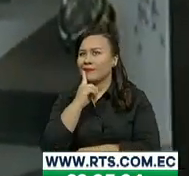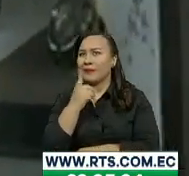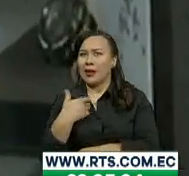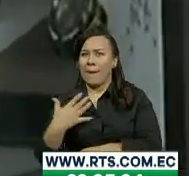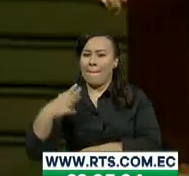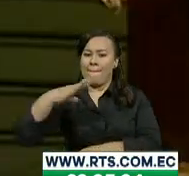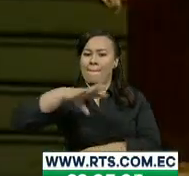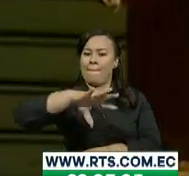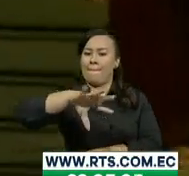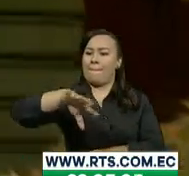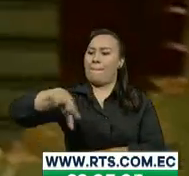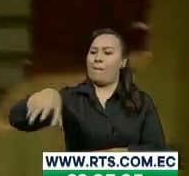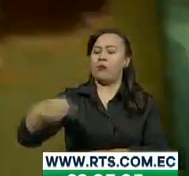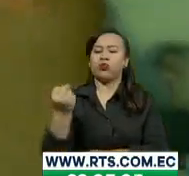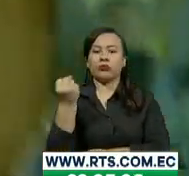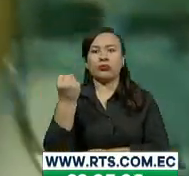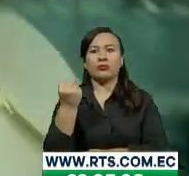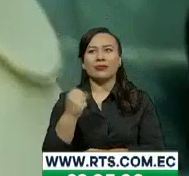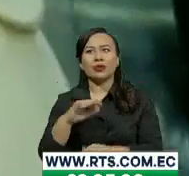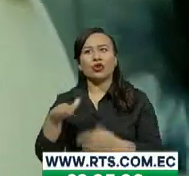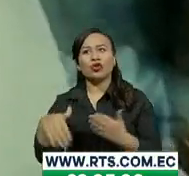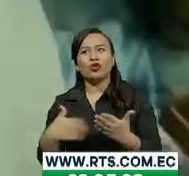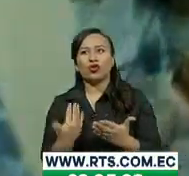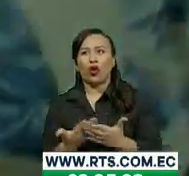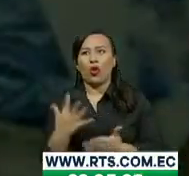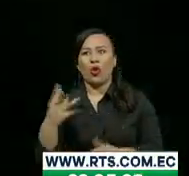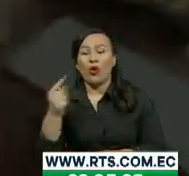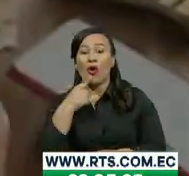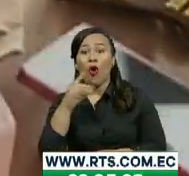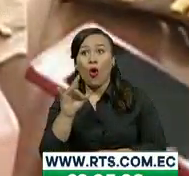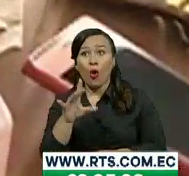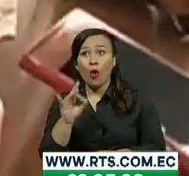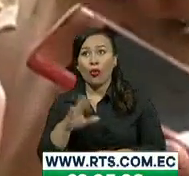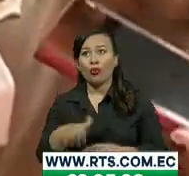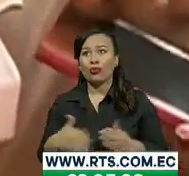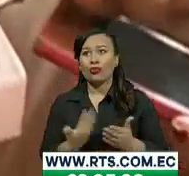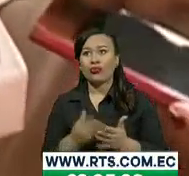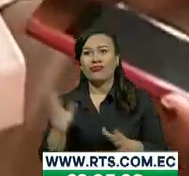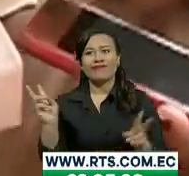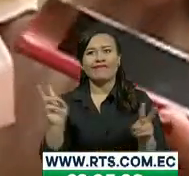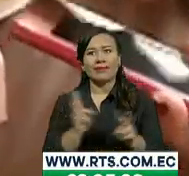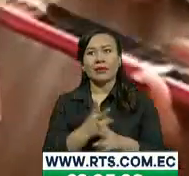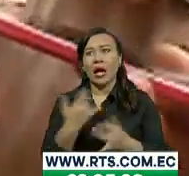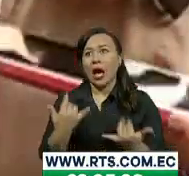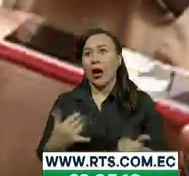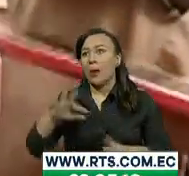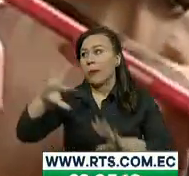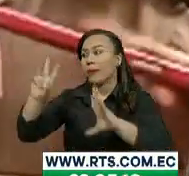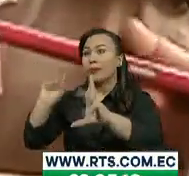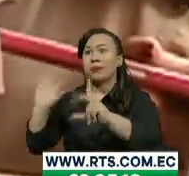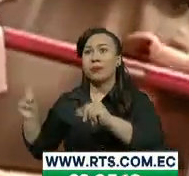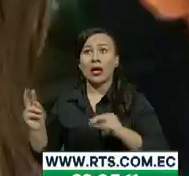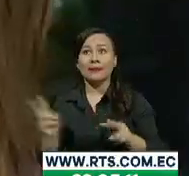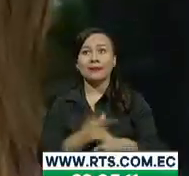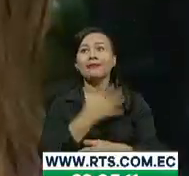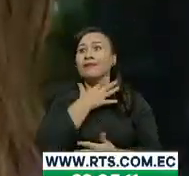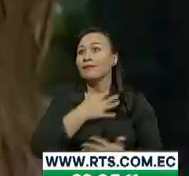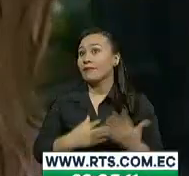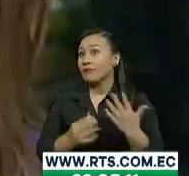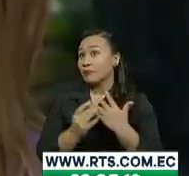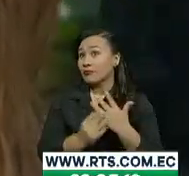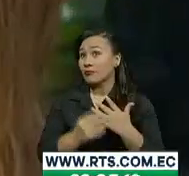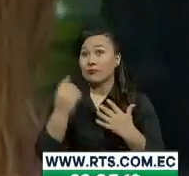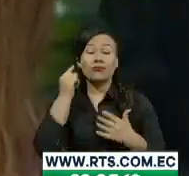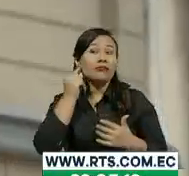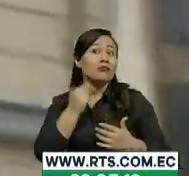para sustraer todo cuanto había en su interior. Y producto de esto pues obviamente se sustraen joyas. Las